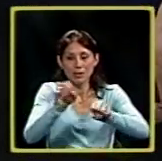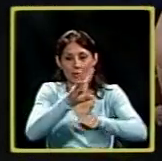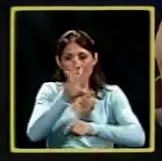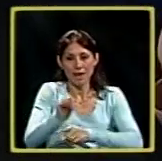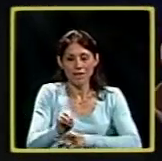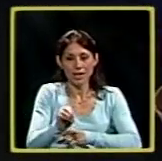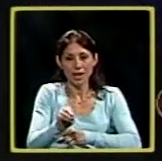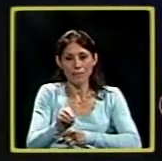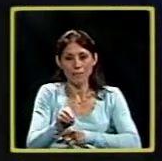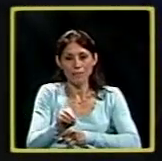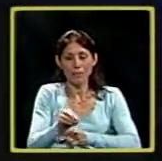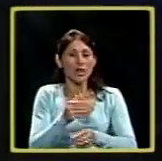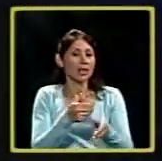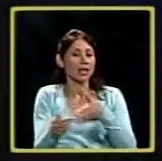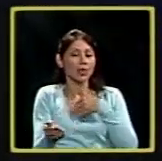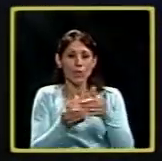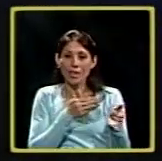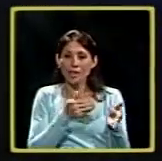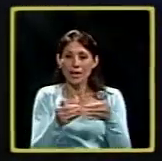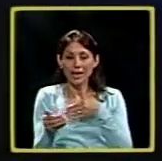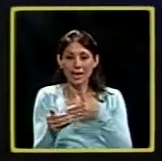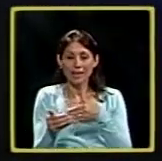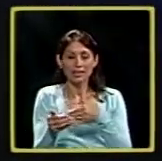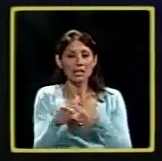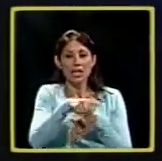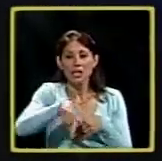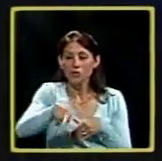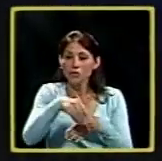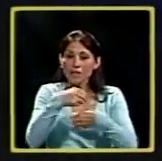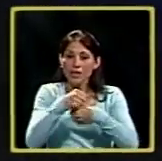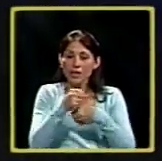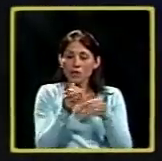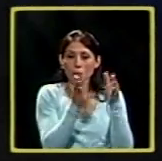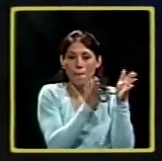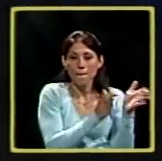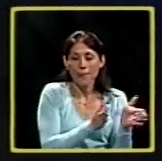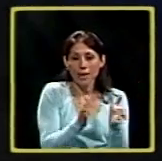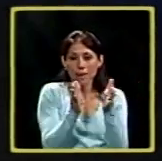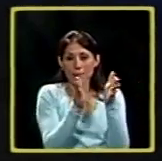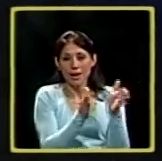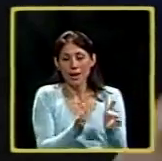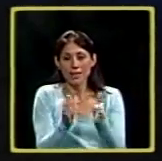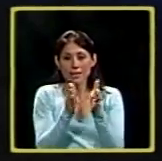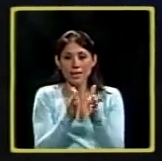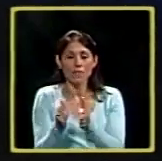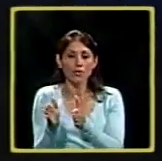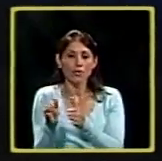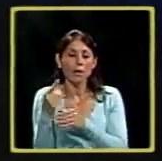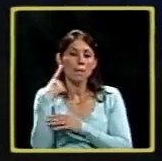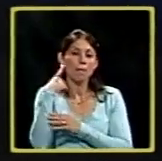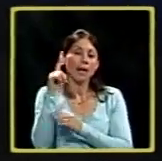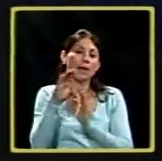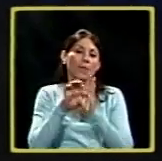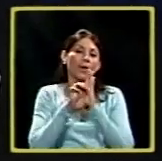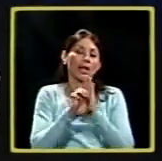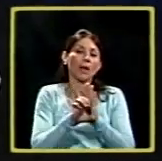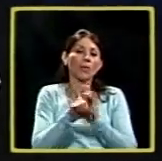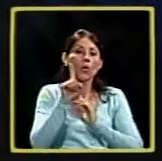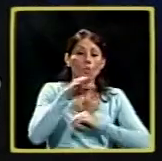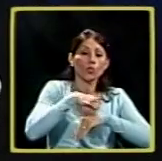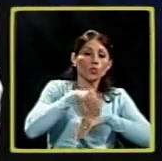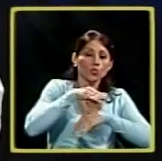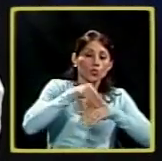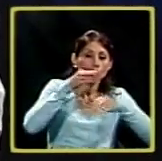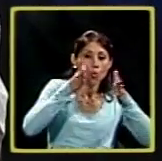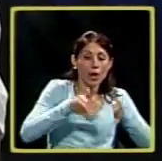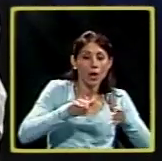todas maneras, los preparativos que habían hecho para llevar, por ejemplo, un sueco, un danés, o un alemán